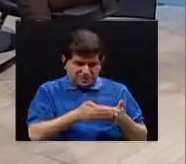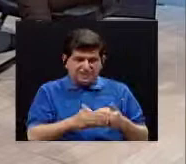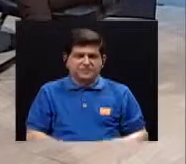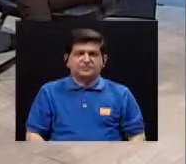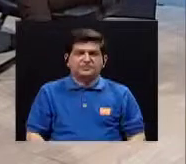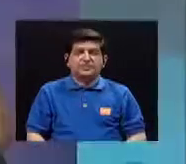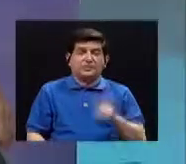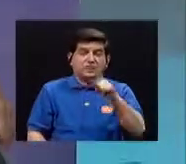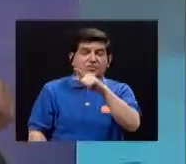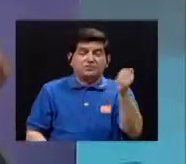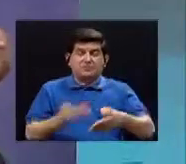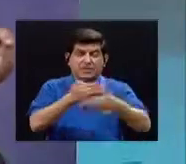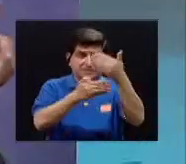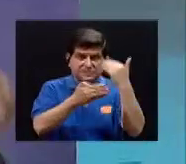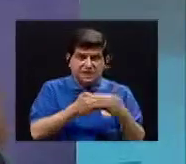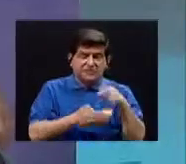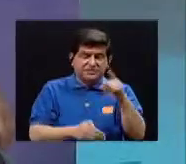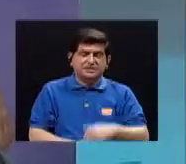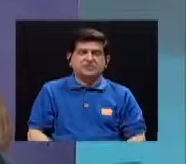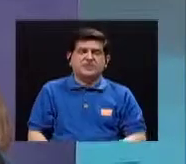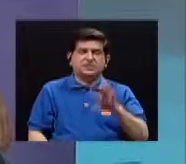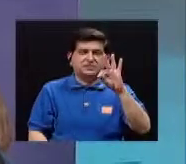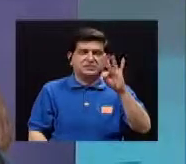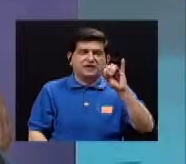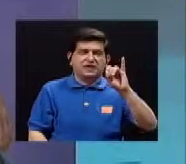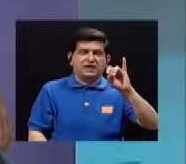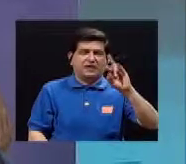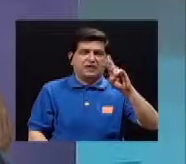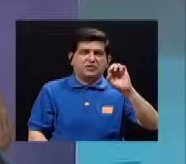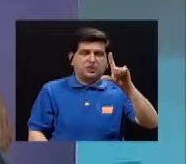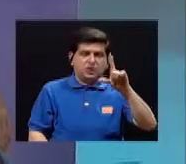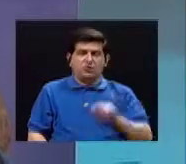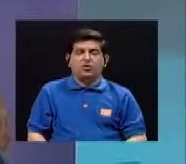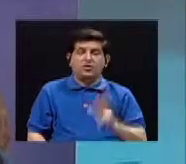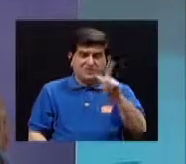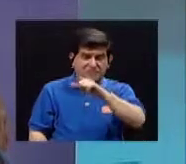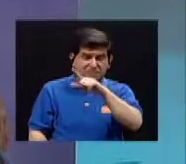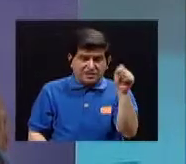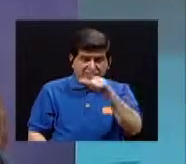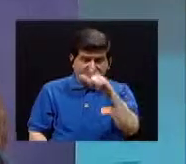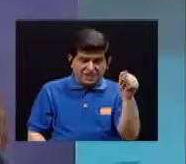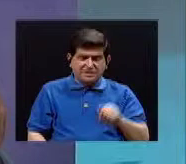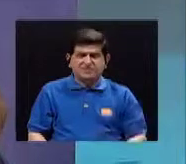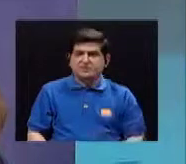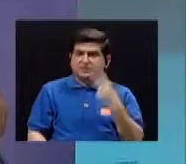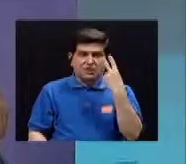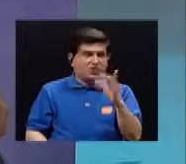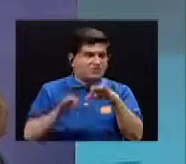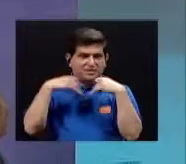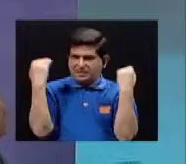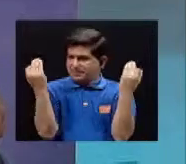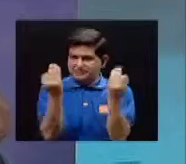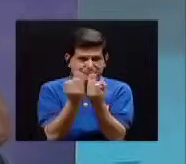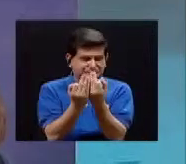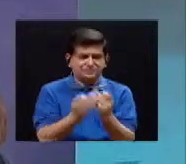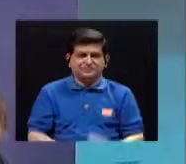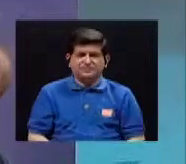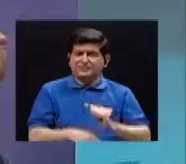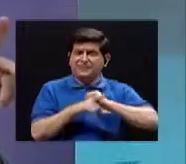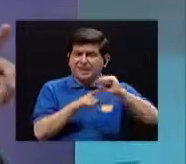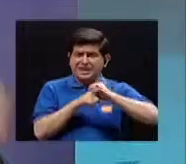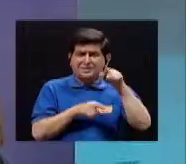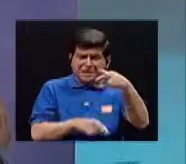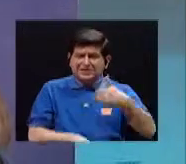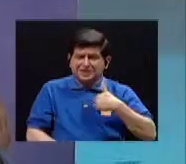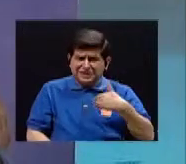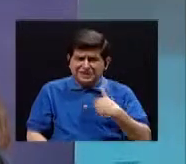meses de antelación y un mes antes estuvieron en el tirón los hechos y este distanciamiento habían visto a su familia y